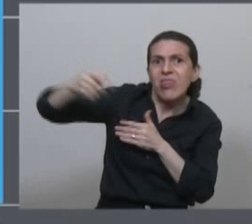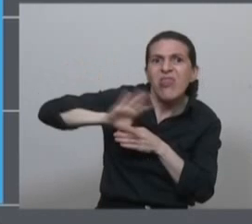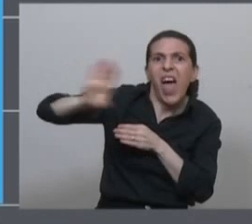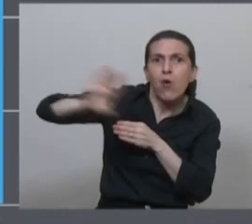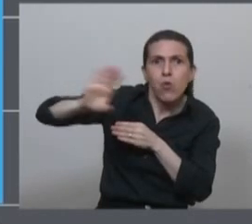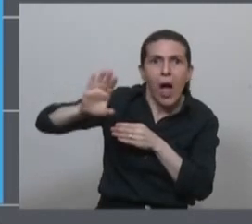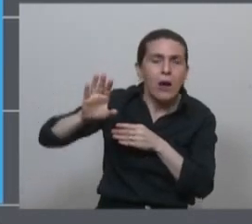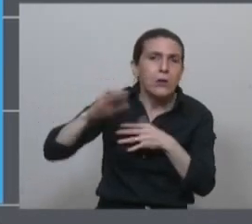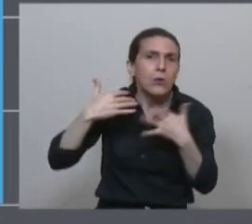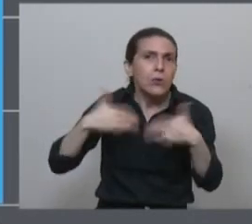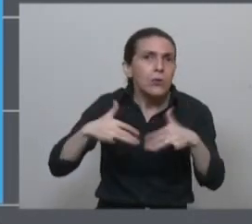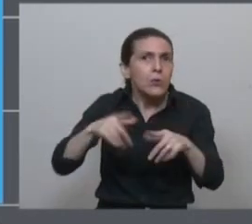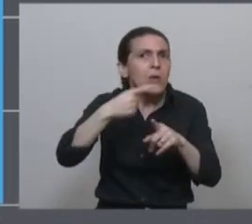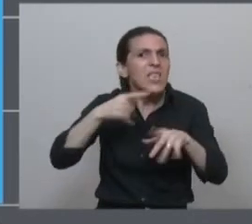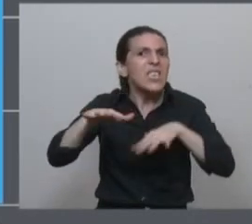financiamiento